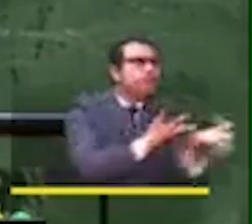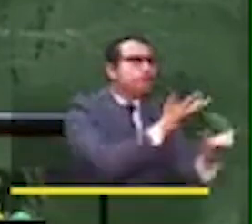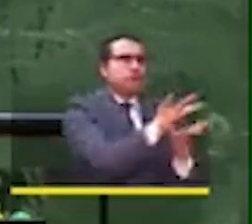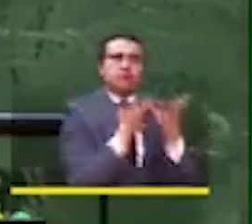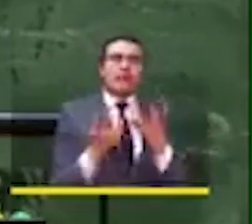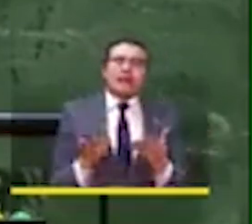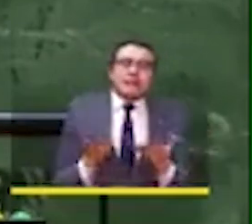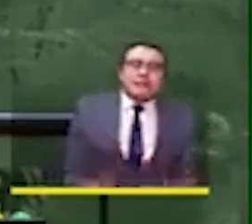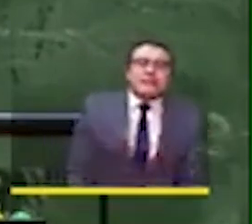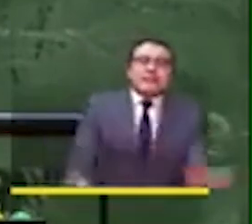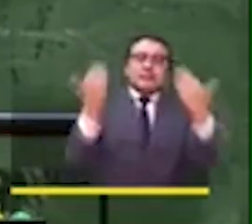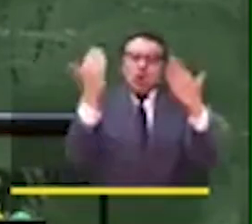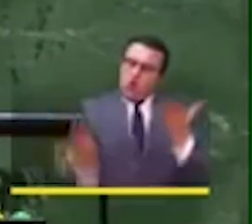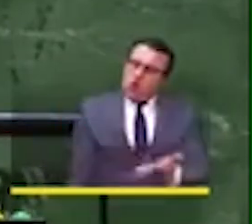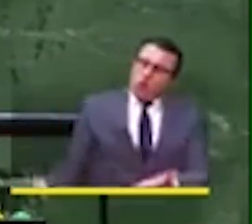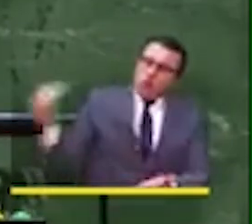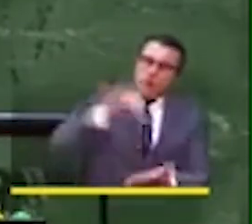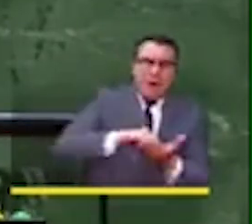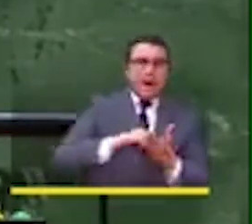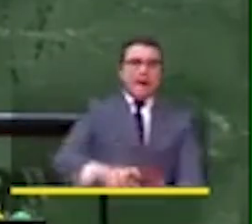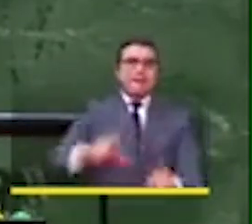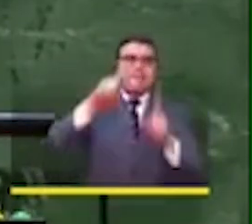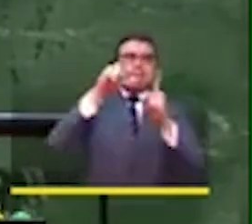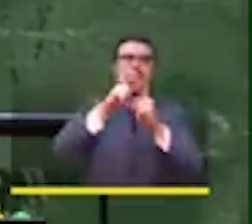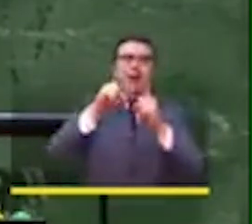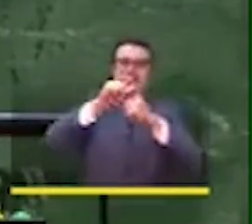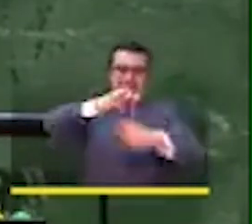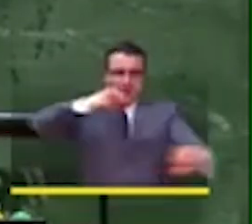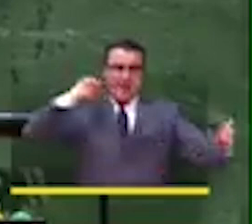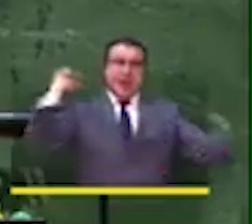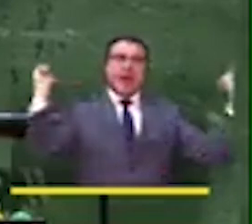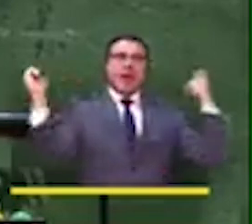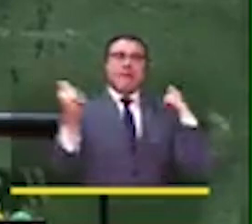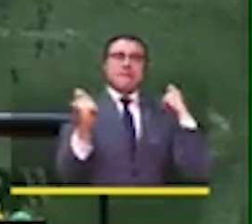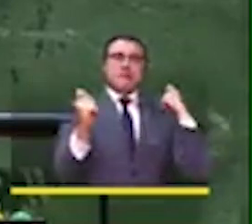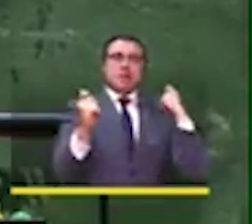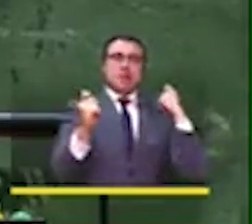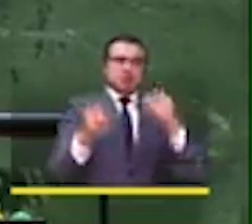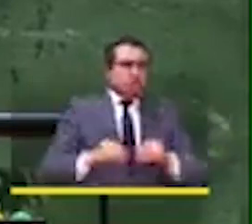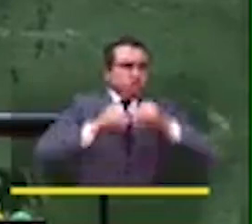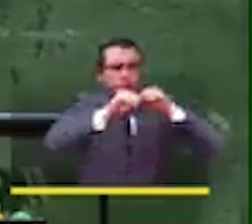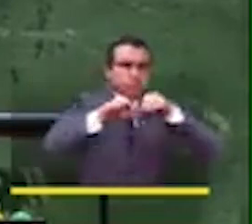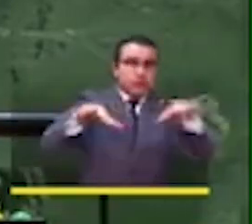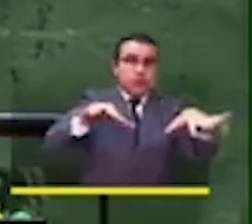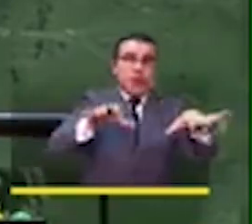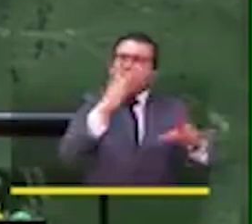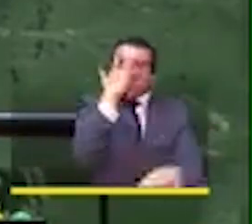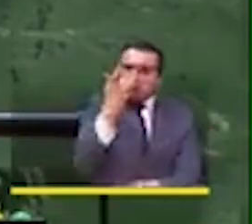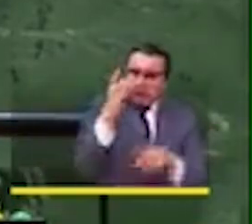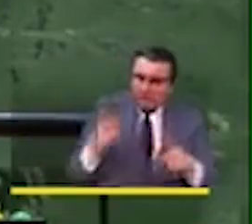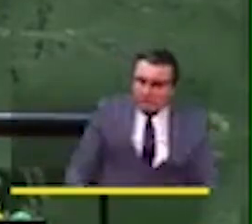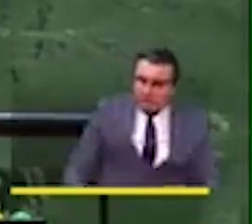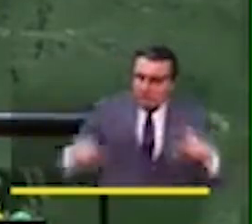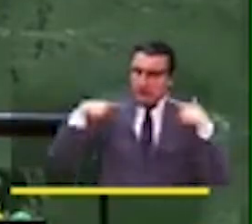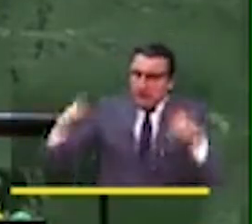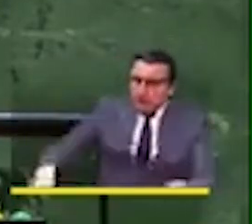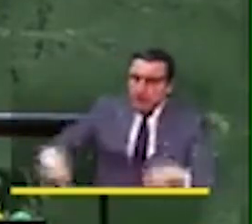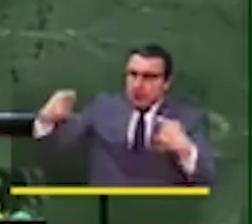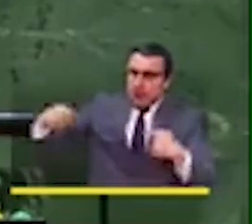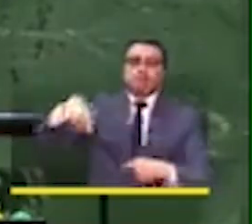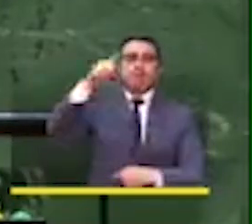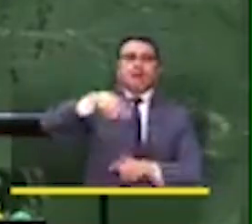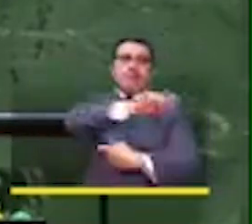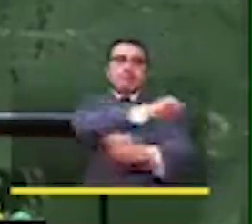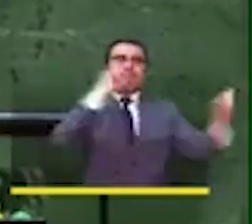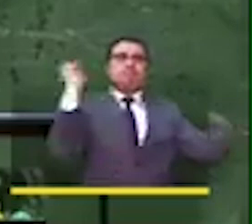decir, que resuene la palabra cambio, porque para salvar la vida es fundamental. Salvar